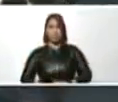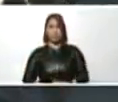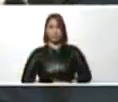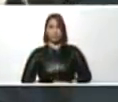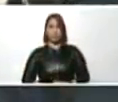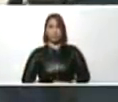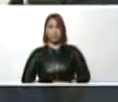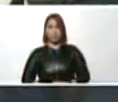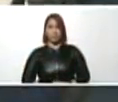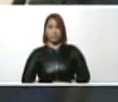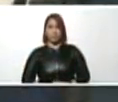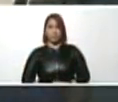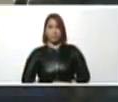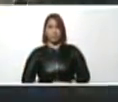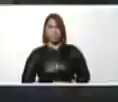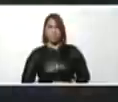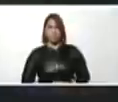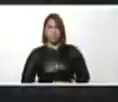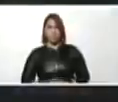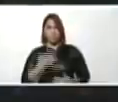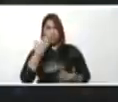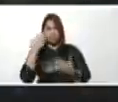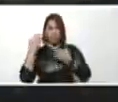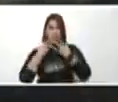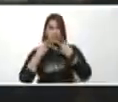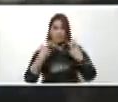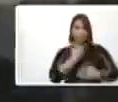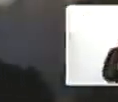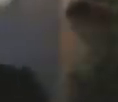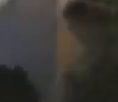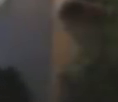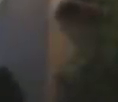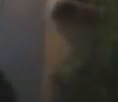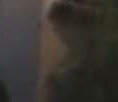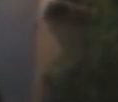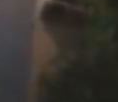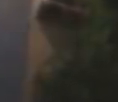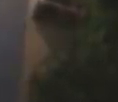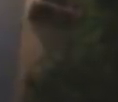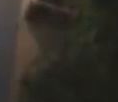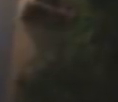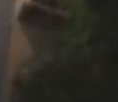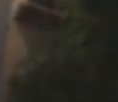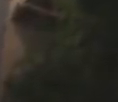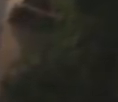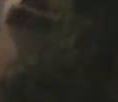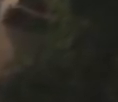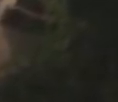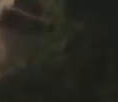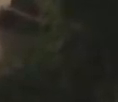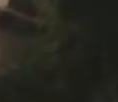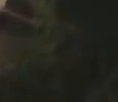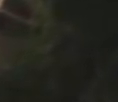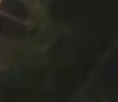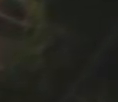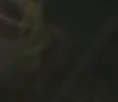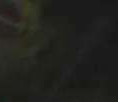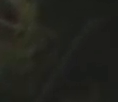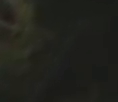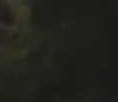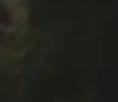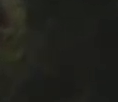buenas noches. Allí tenía las declaraciones del presidente de la República, Nicolás Maduro Moros, quien aplaudió el récord de la Asamblea